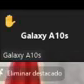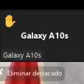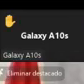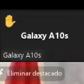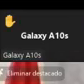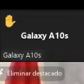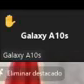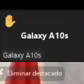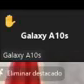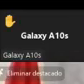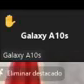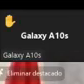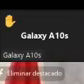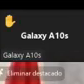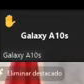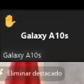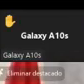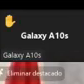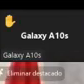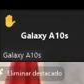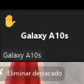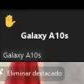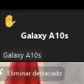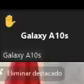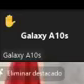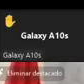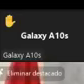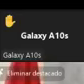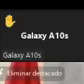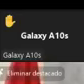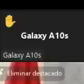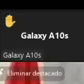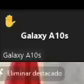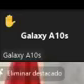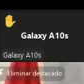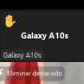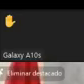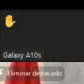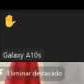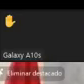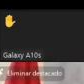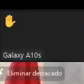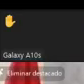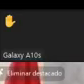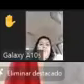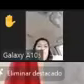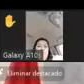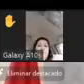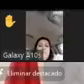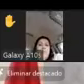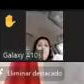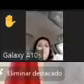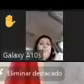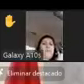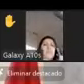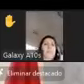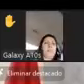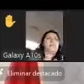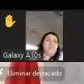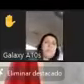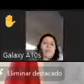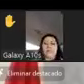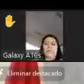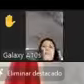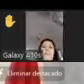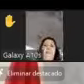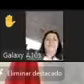asistencia técnica, estos espacios para compartir experiencia y, sobre todo, para animarnos cada una y cada uno en el gran desafío de